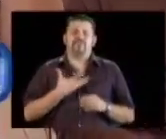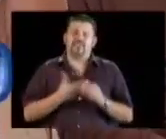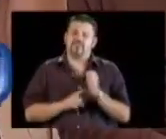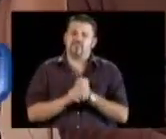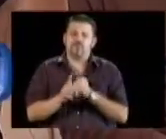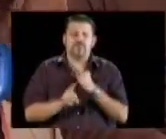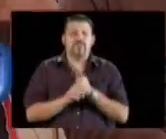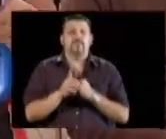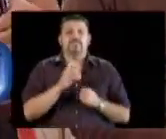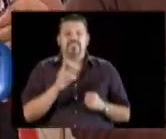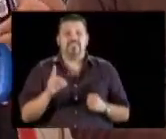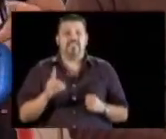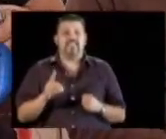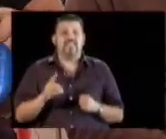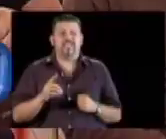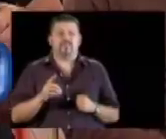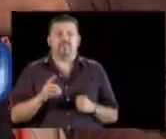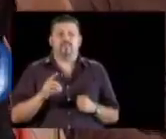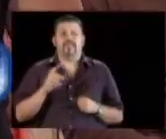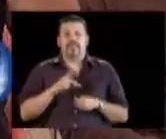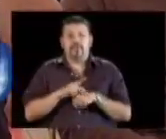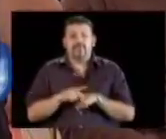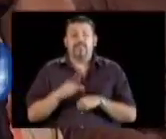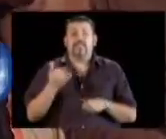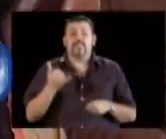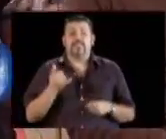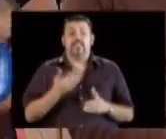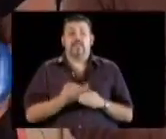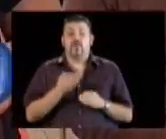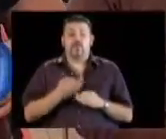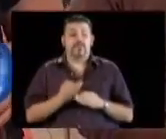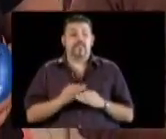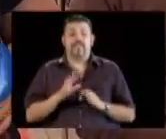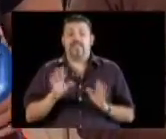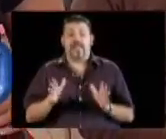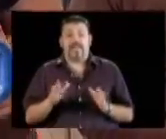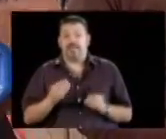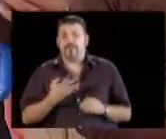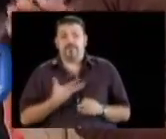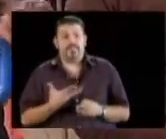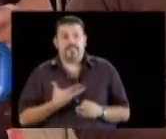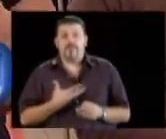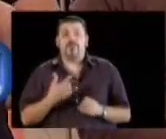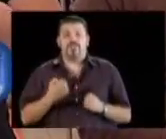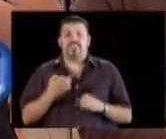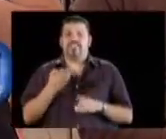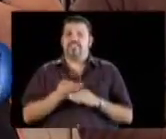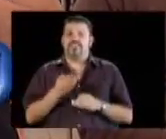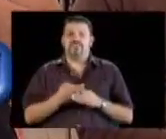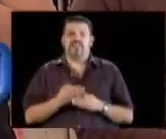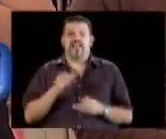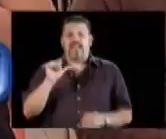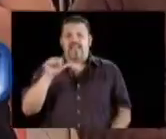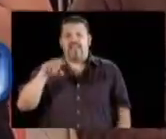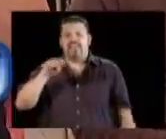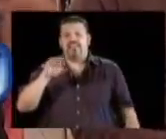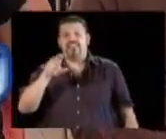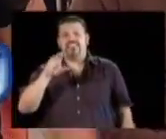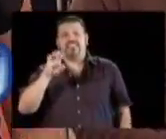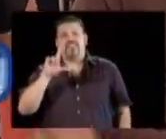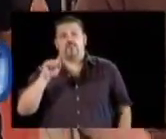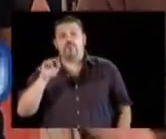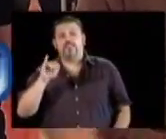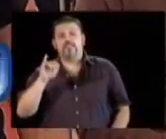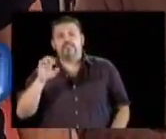problemas de acné. Ahorita ya casi no tengo. Estoy usando la anticelulitis y me